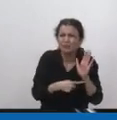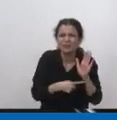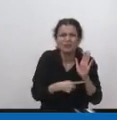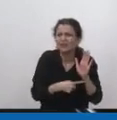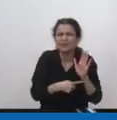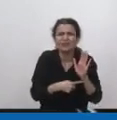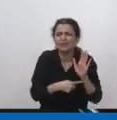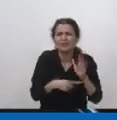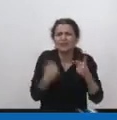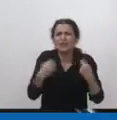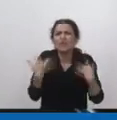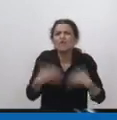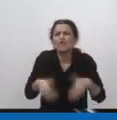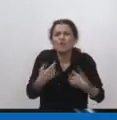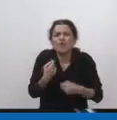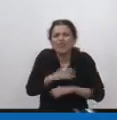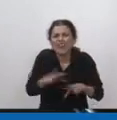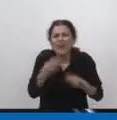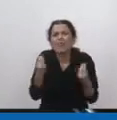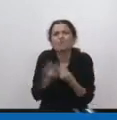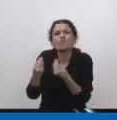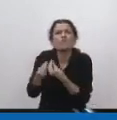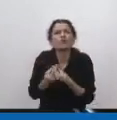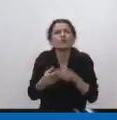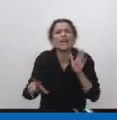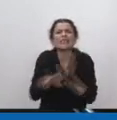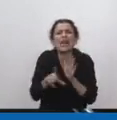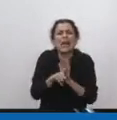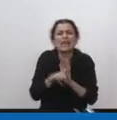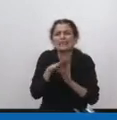la senadora que me antecedió la palabra.